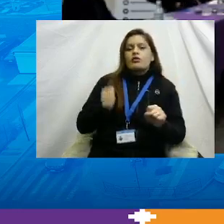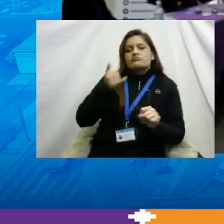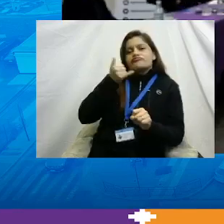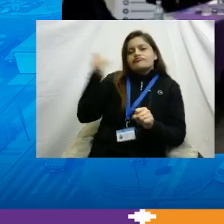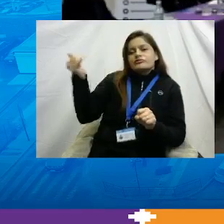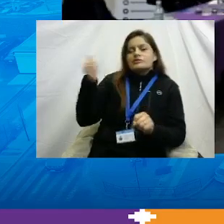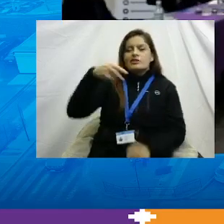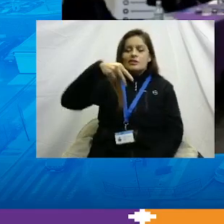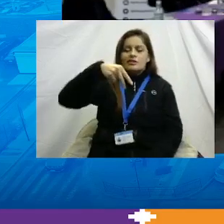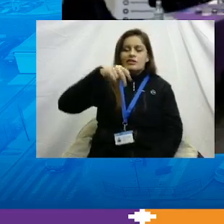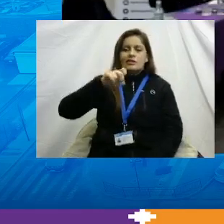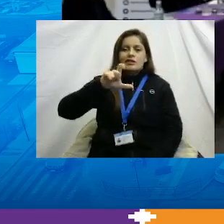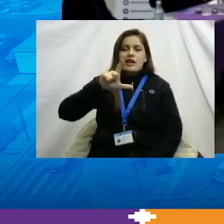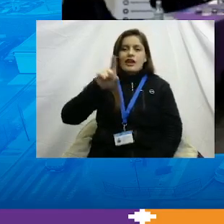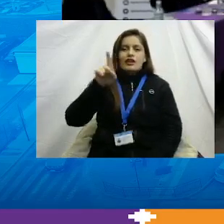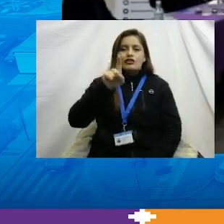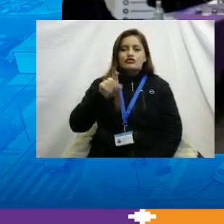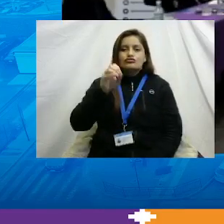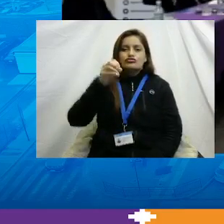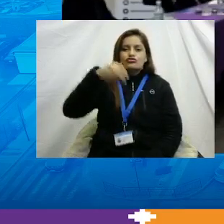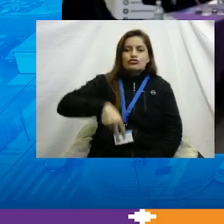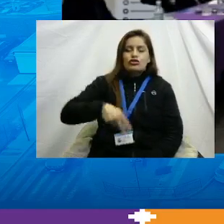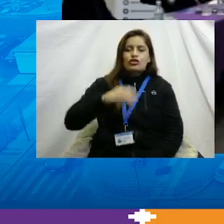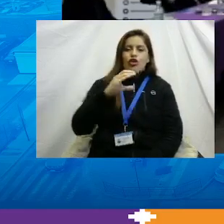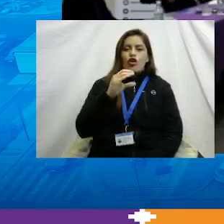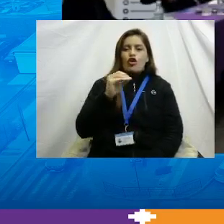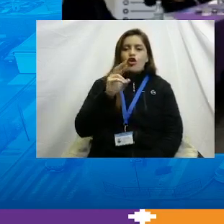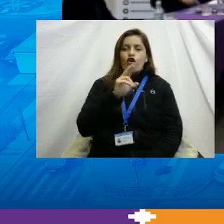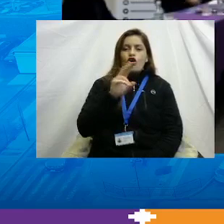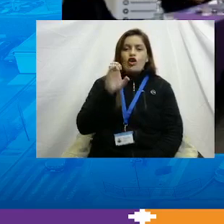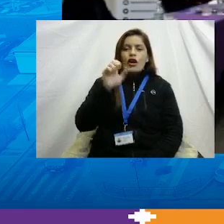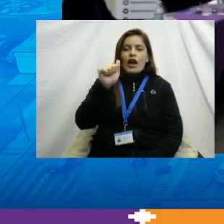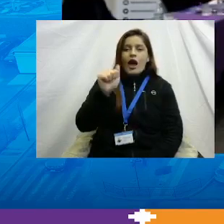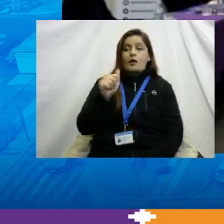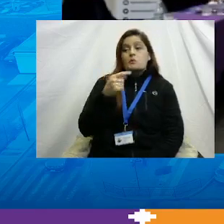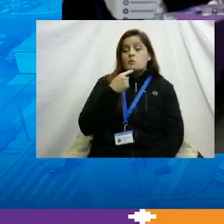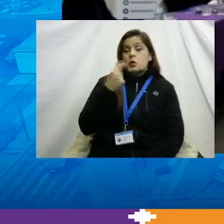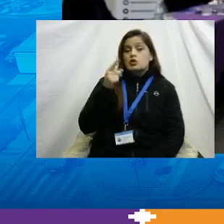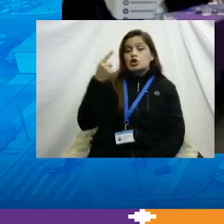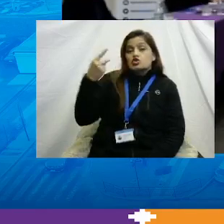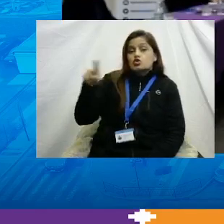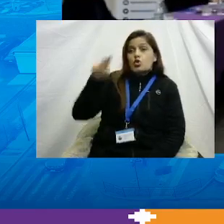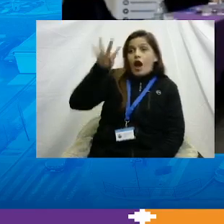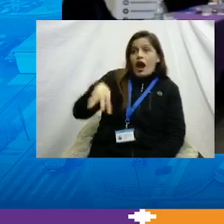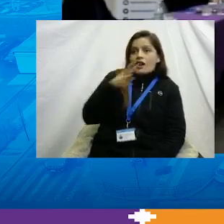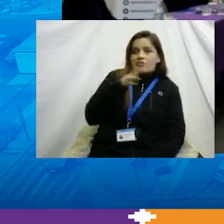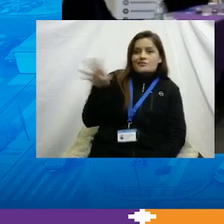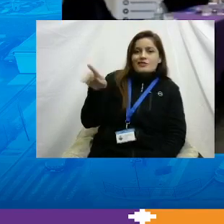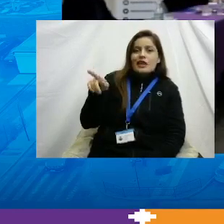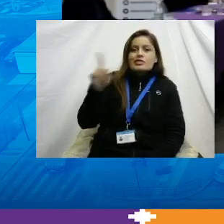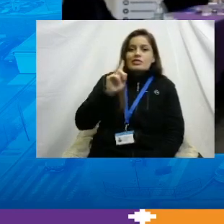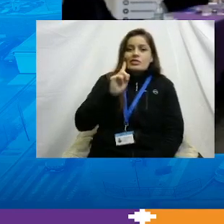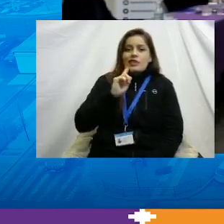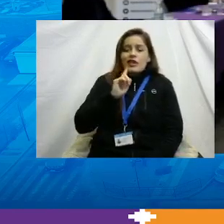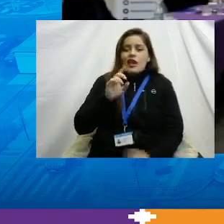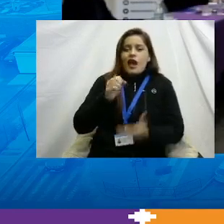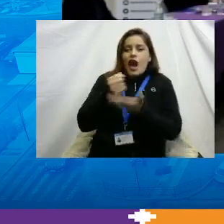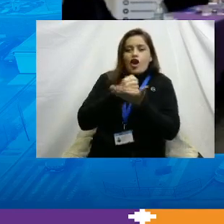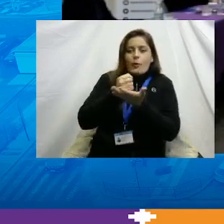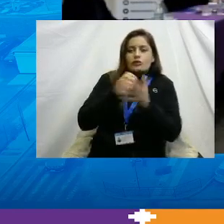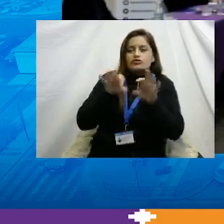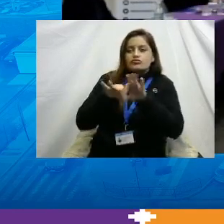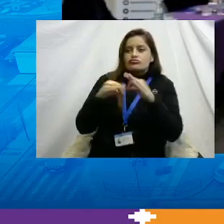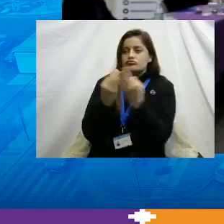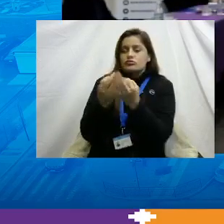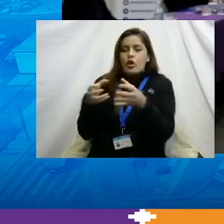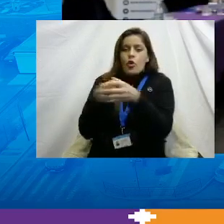Correa y pedirle una calendarización de las actividades. Porque muchas veces, claro, ellos tienen las invitaciones, no sé si están con un campeonato,